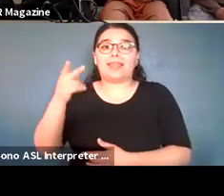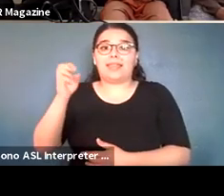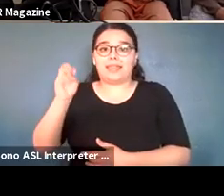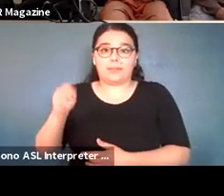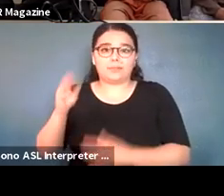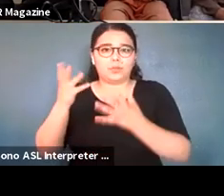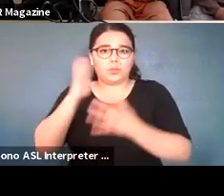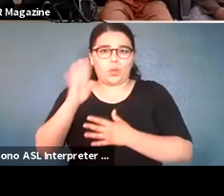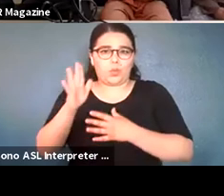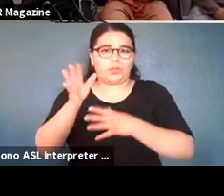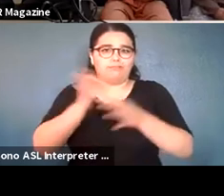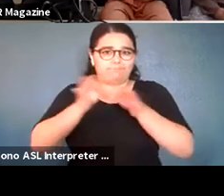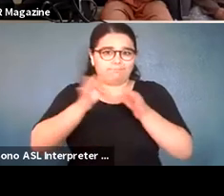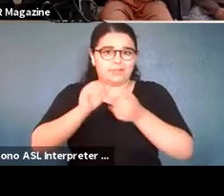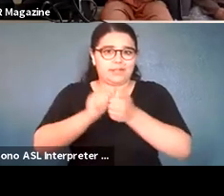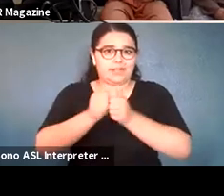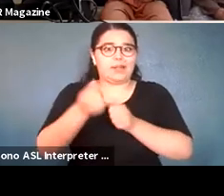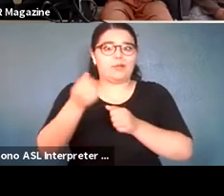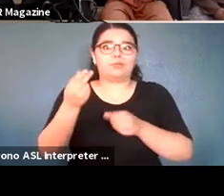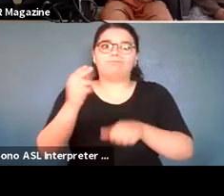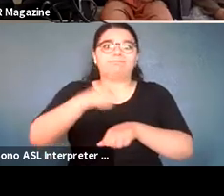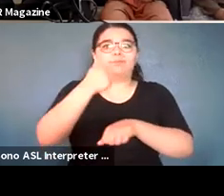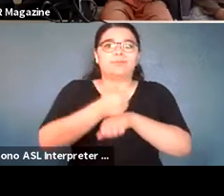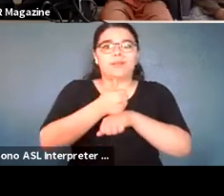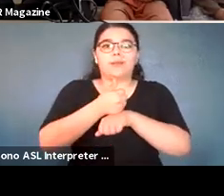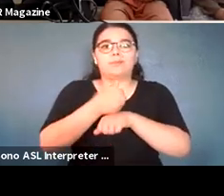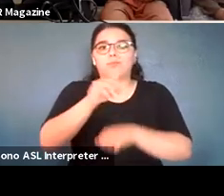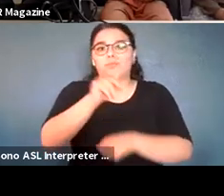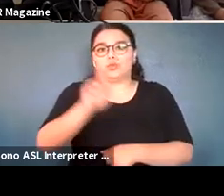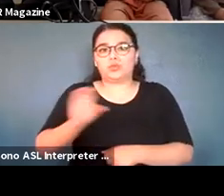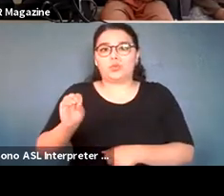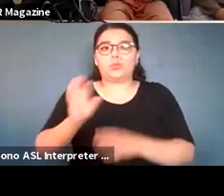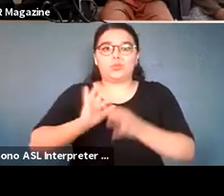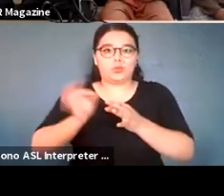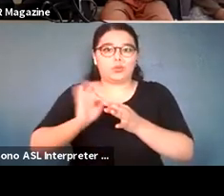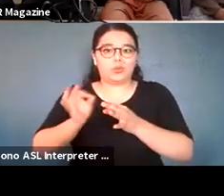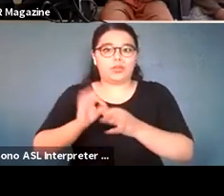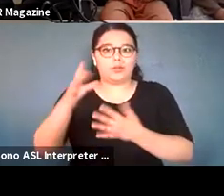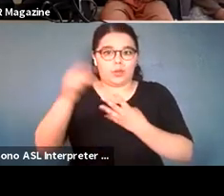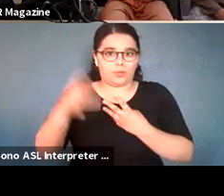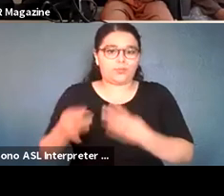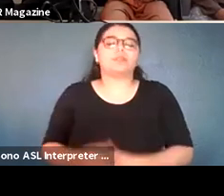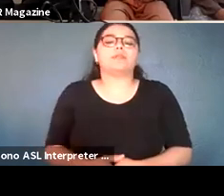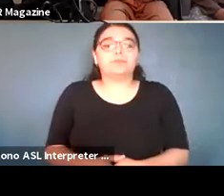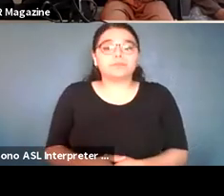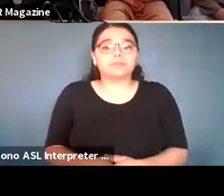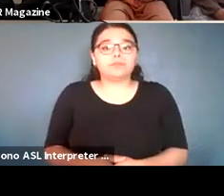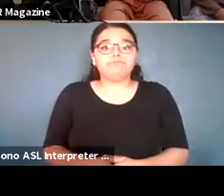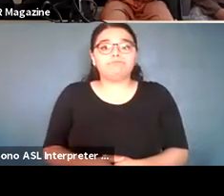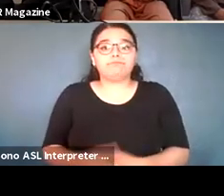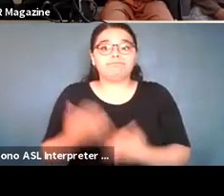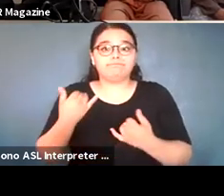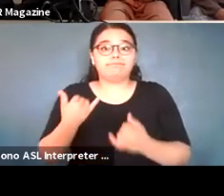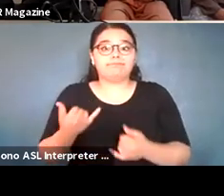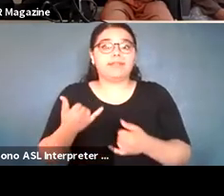the Zoom interpretation feature. Así que para repasar cómo va a funcionar la interpretación por Zoom, ya deben de